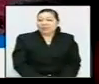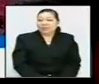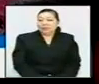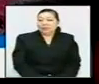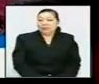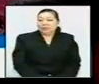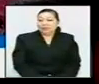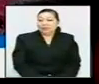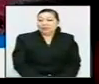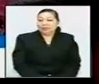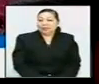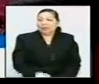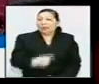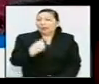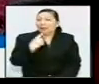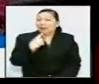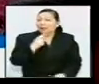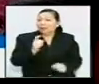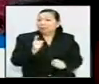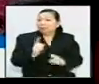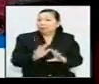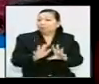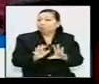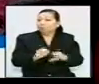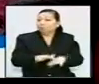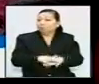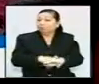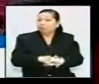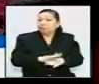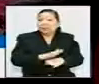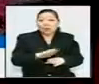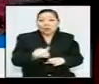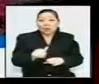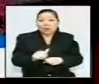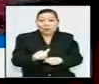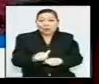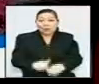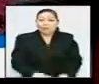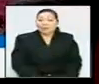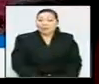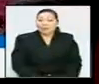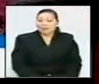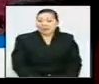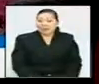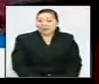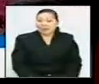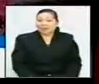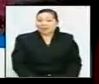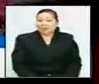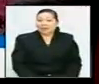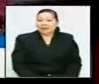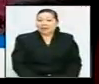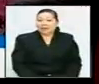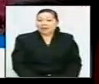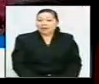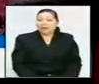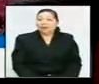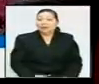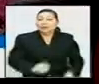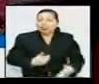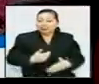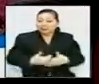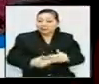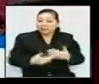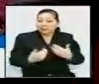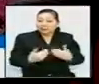El orden instructivo ha comenzado a evaluar la sanción administrativa a toda esta relación. Bien, presidente, creo que esto es consecuente